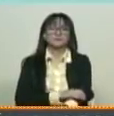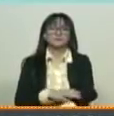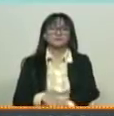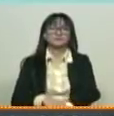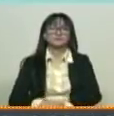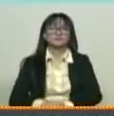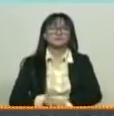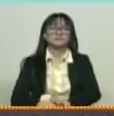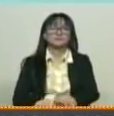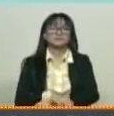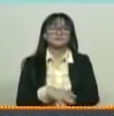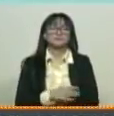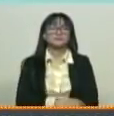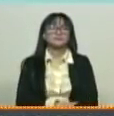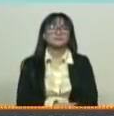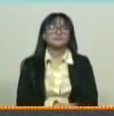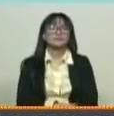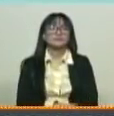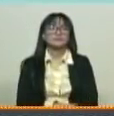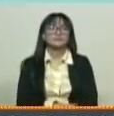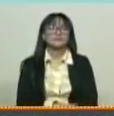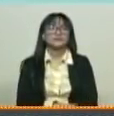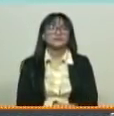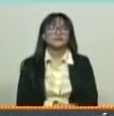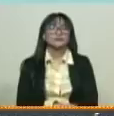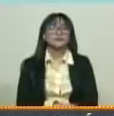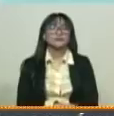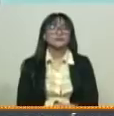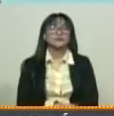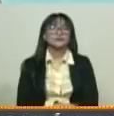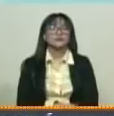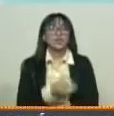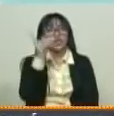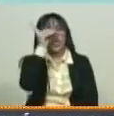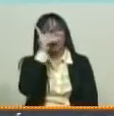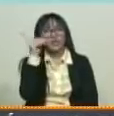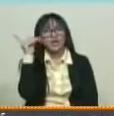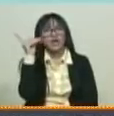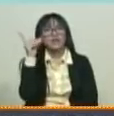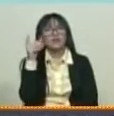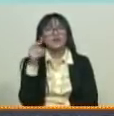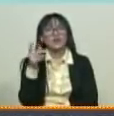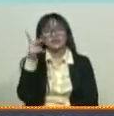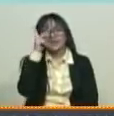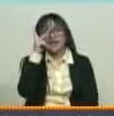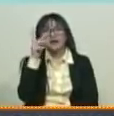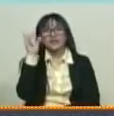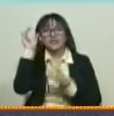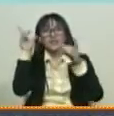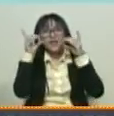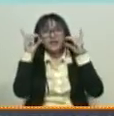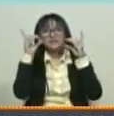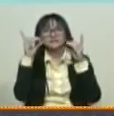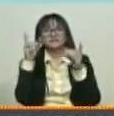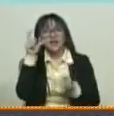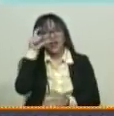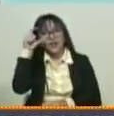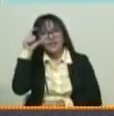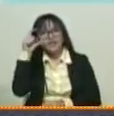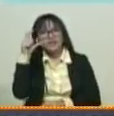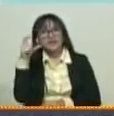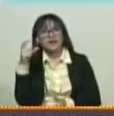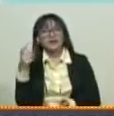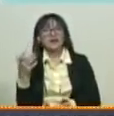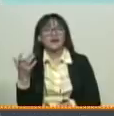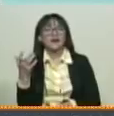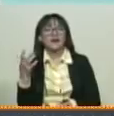formulando su pregunta, ya imaginaba en esta mesa a Diosdado, a Tarek, a Delcy, a Elías, a mí, la